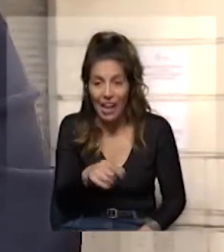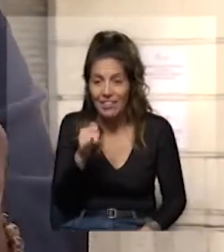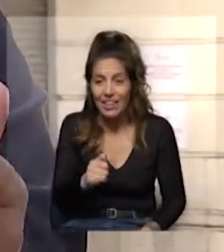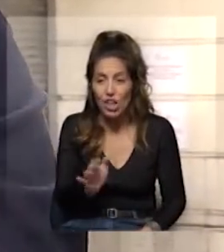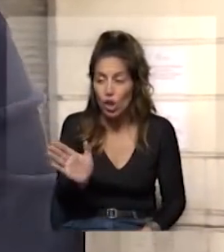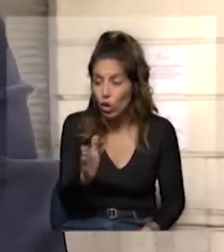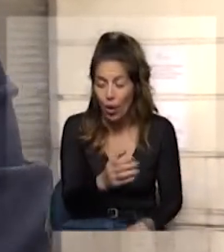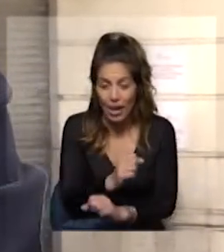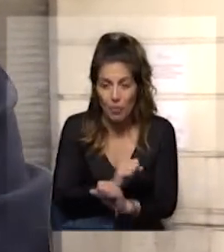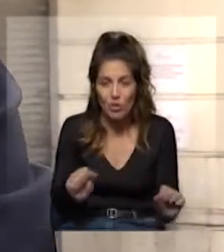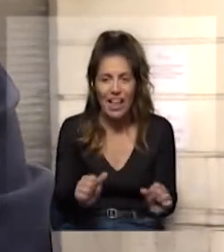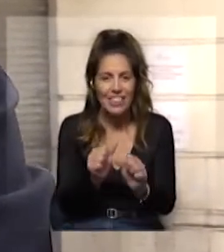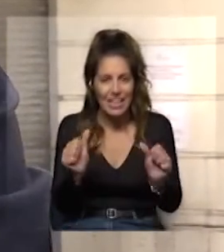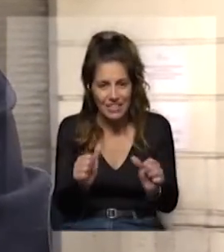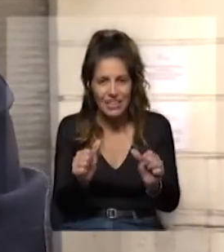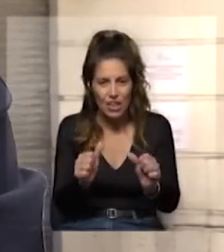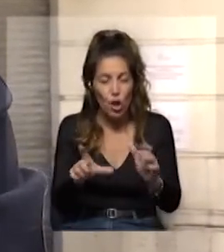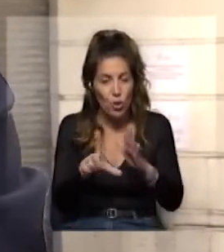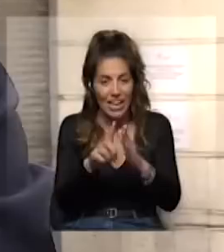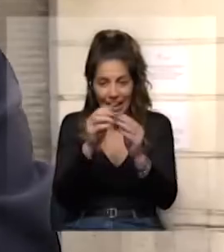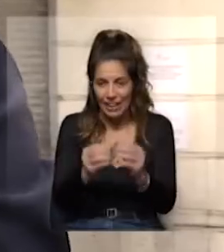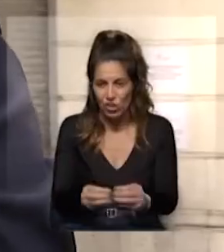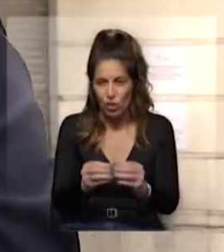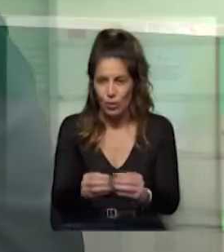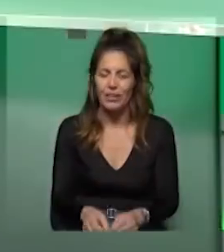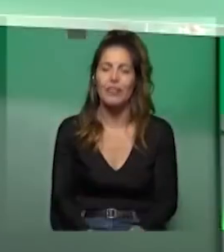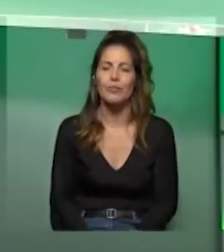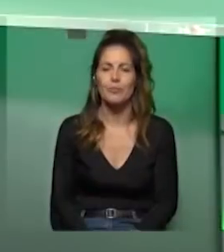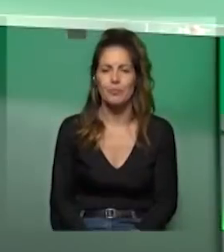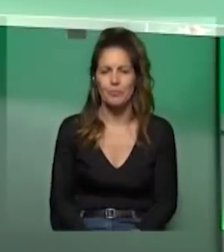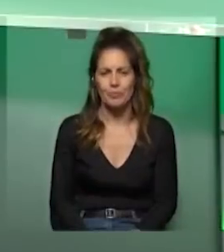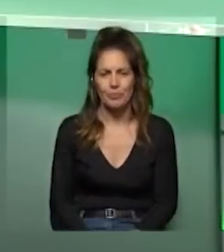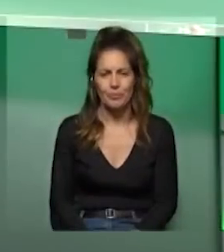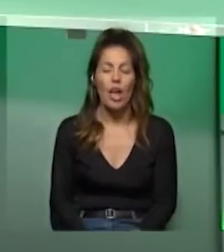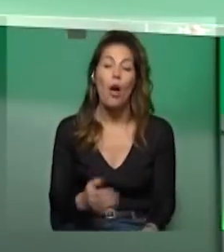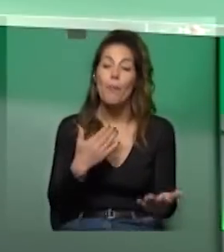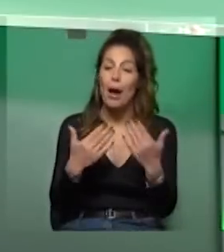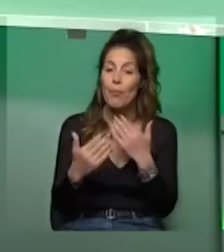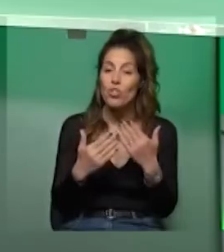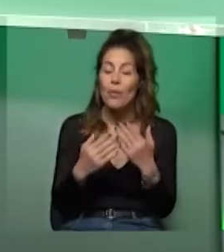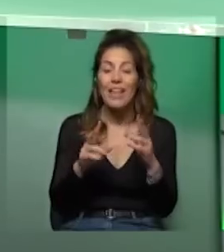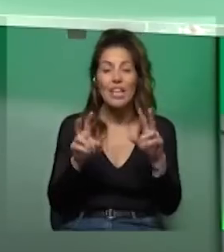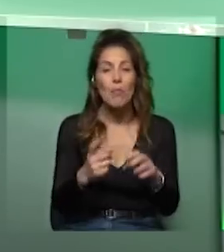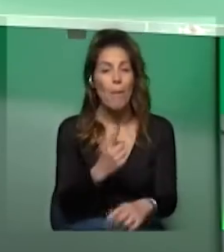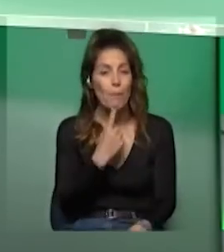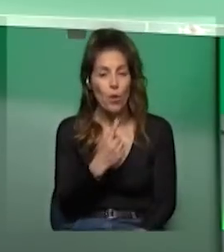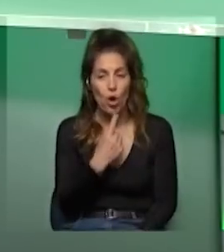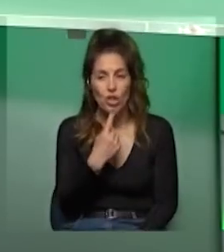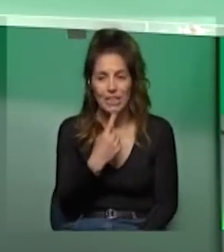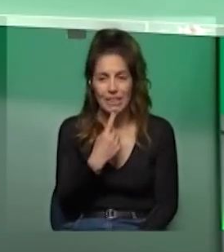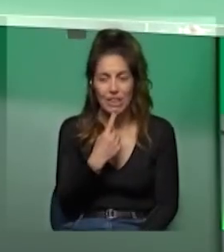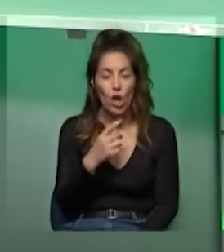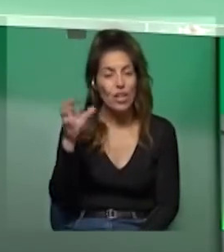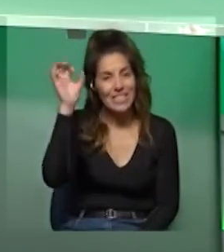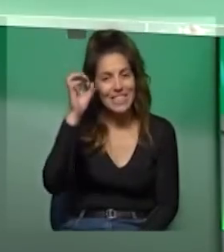toda la posibilidad de hacerlo en una ley de rendición de cuentas Bueno vamos a hablar ahora de asuntos políticos porque el